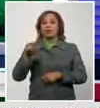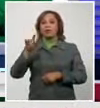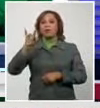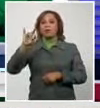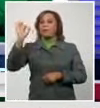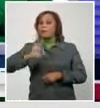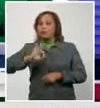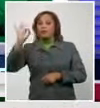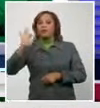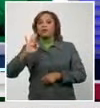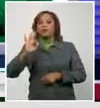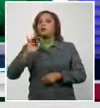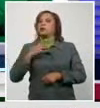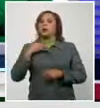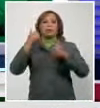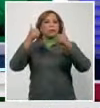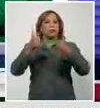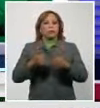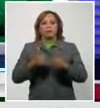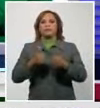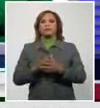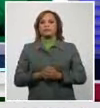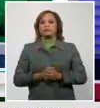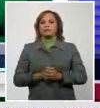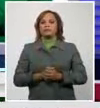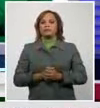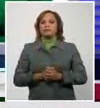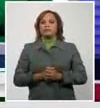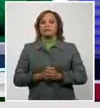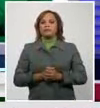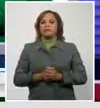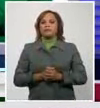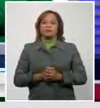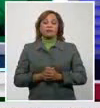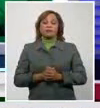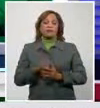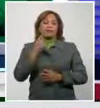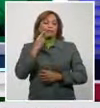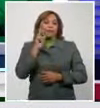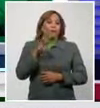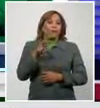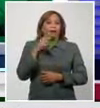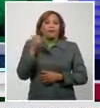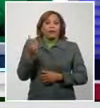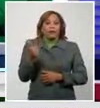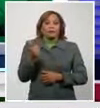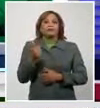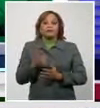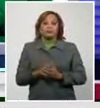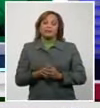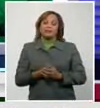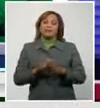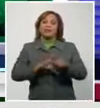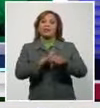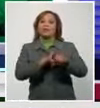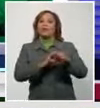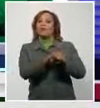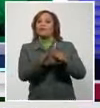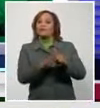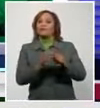63,9% ha estado en esta condición, asintomático. Por lo tanto,